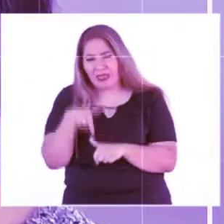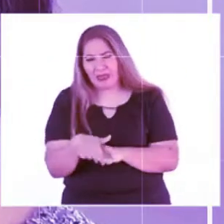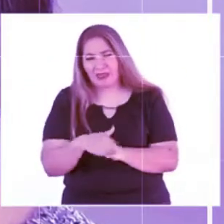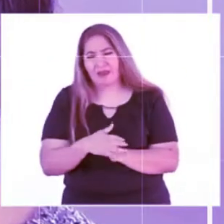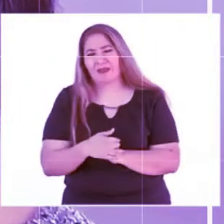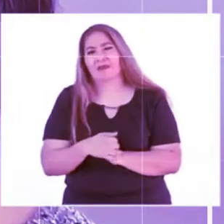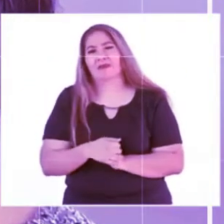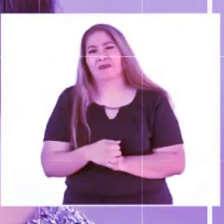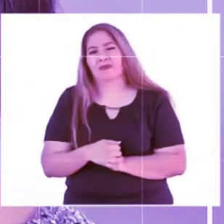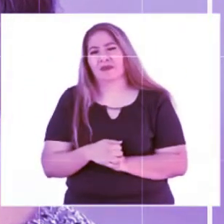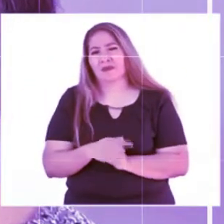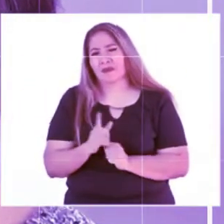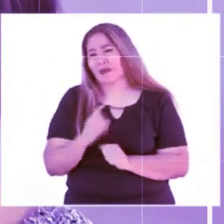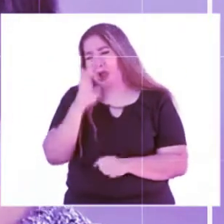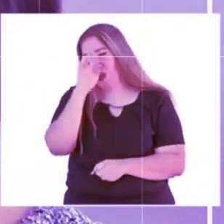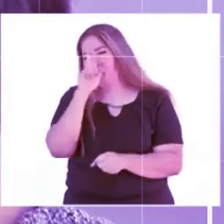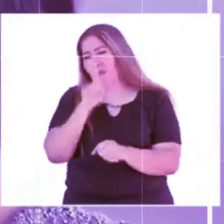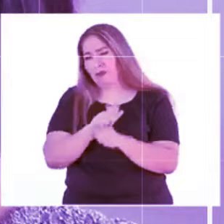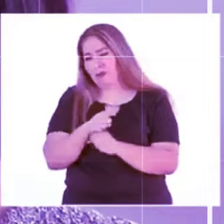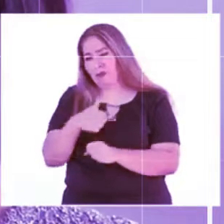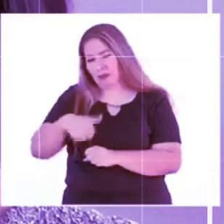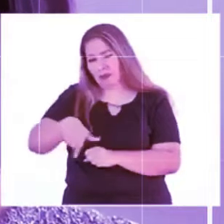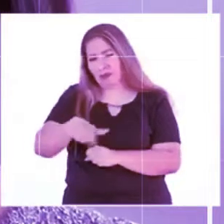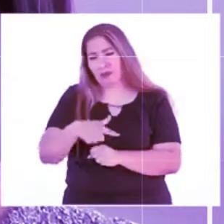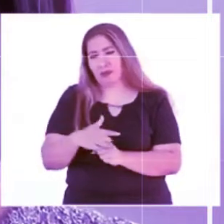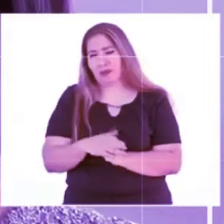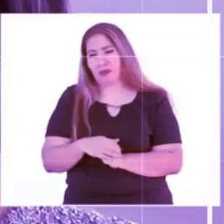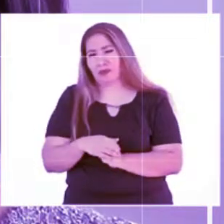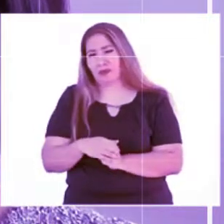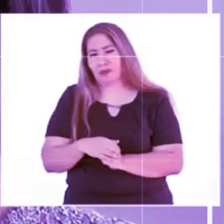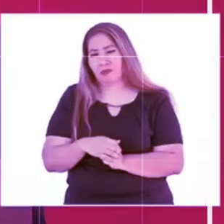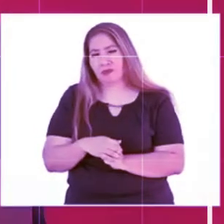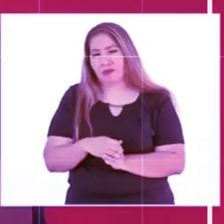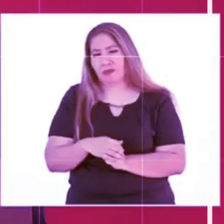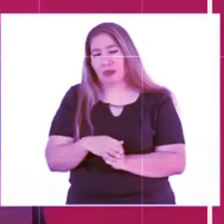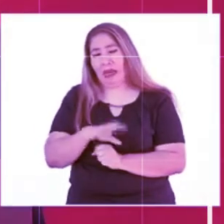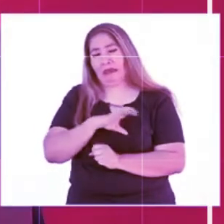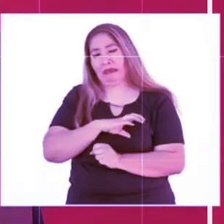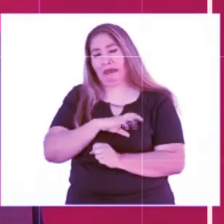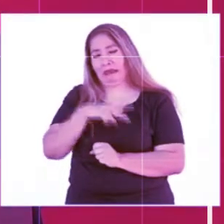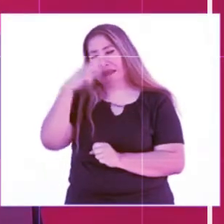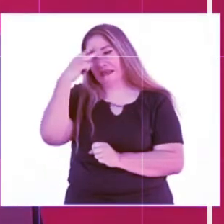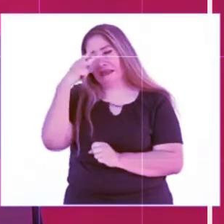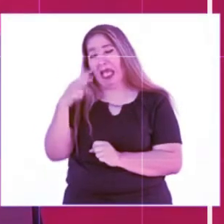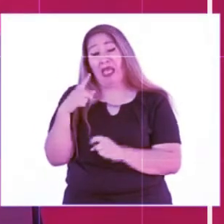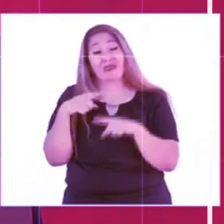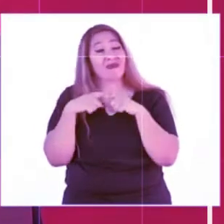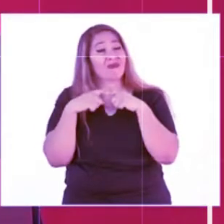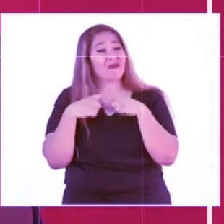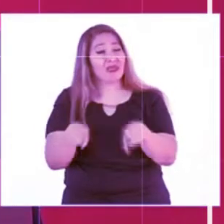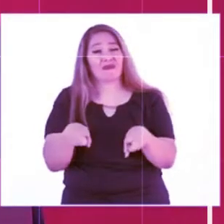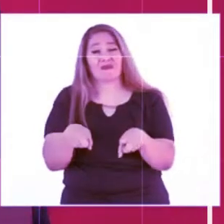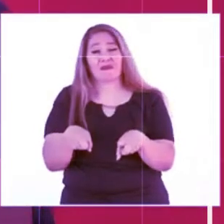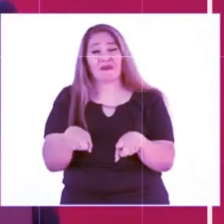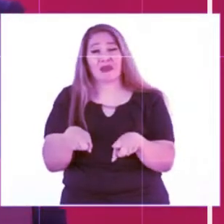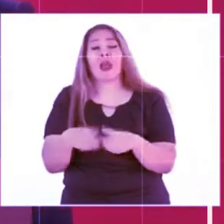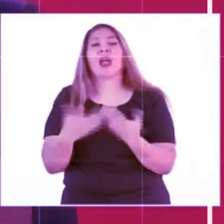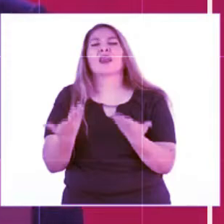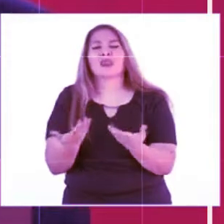mosaico social y cultural que es nuestro querido México. La